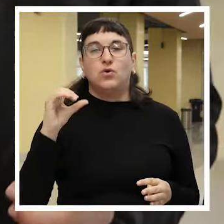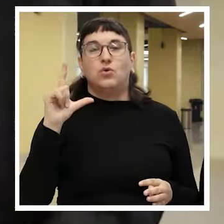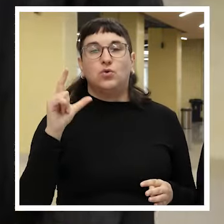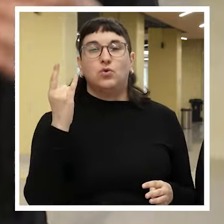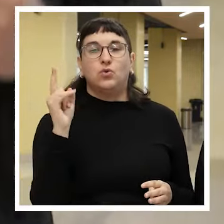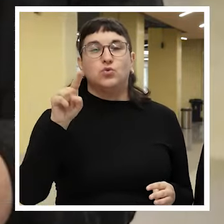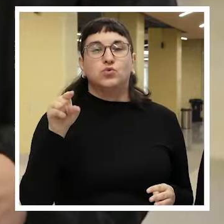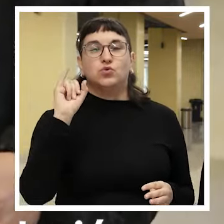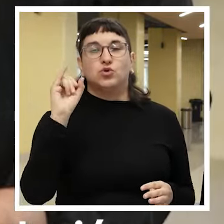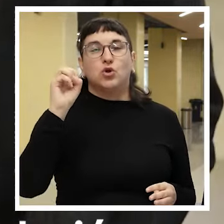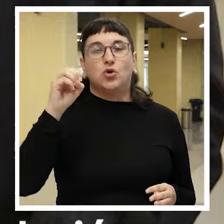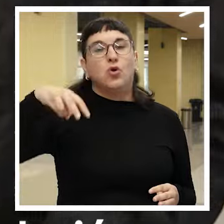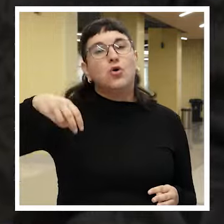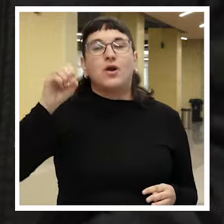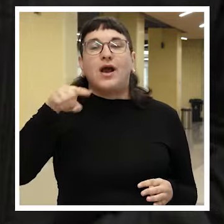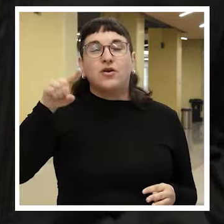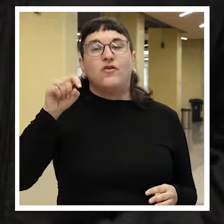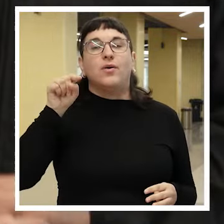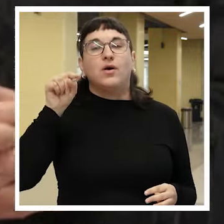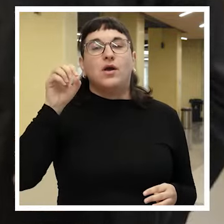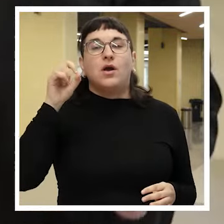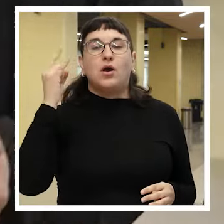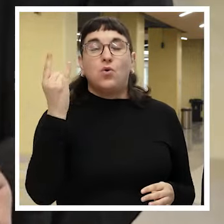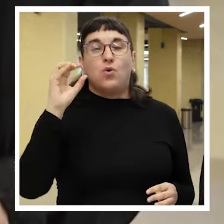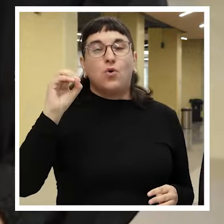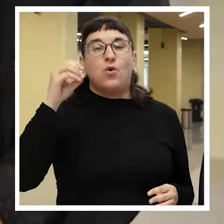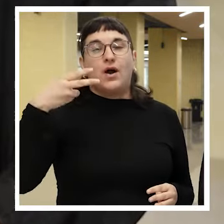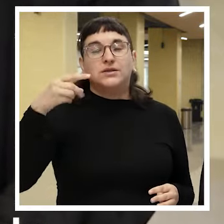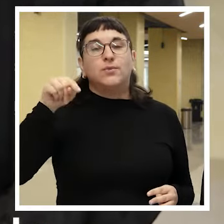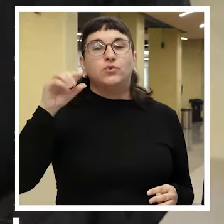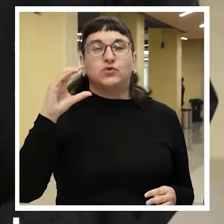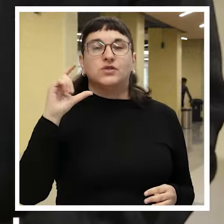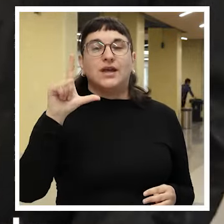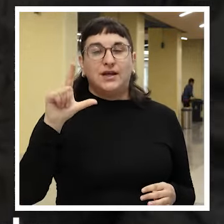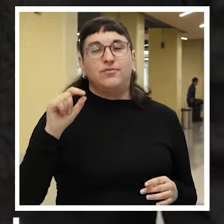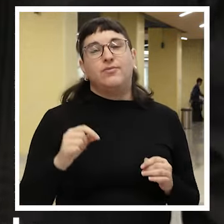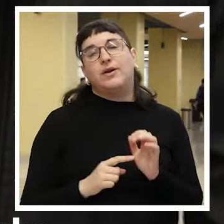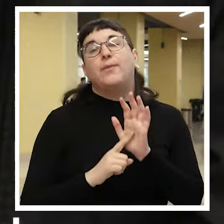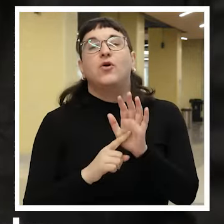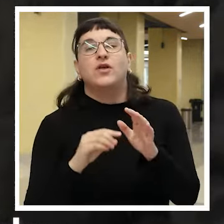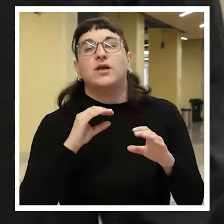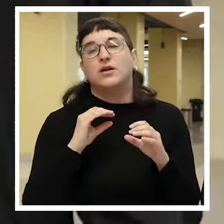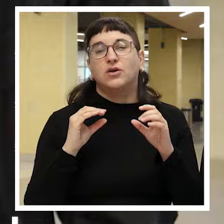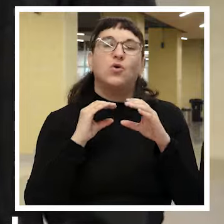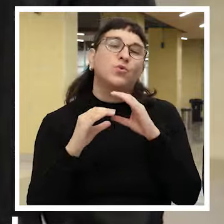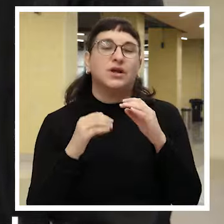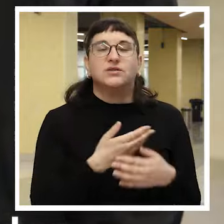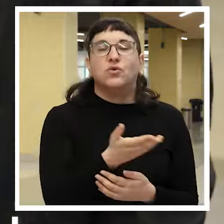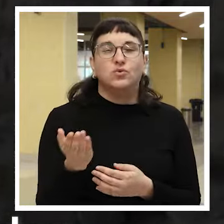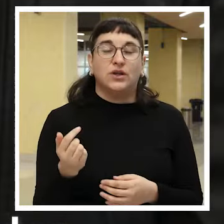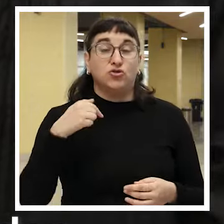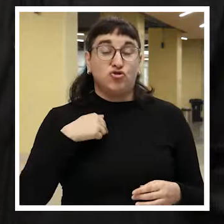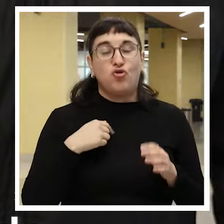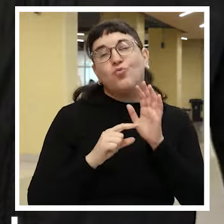unidad.inclusion@uoh.cl para que unidad de inclusión se pueda poner en contacto con ustedes. Así que ya saben, gente, si yo me reporté ya, y ustedes también